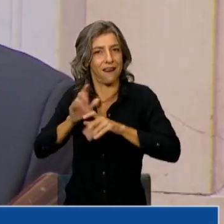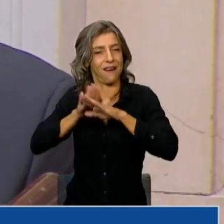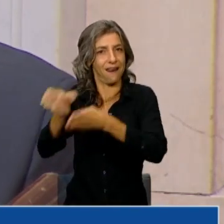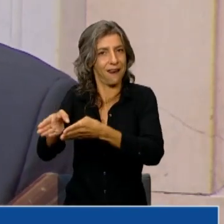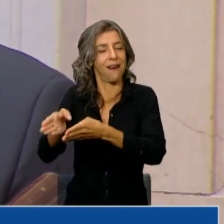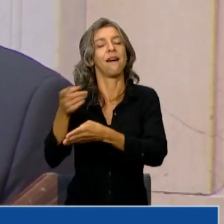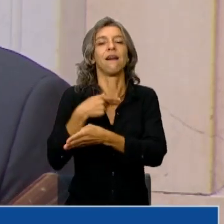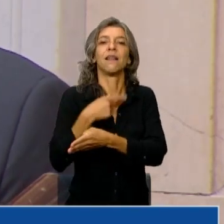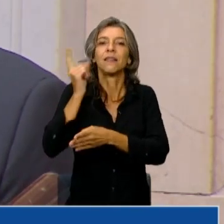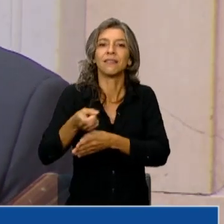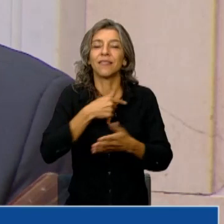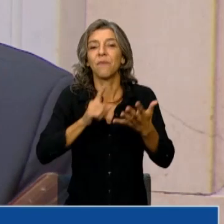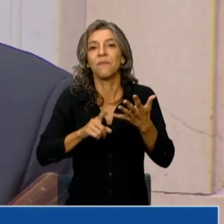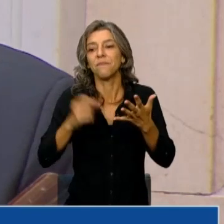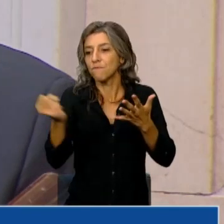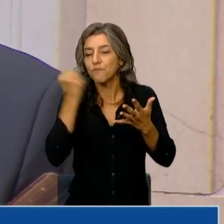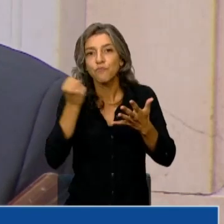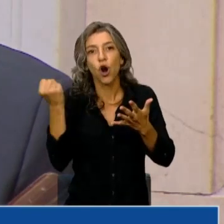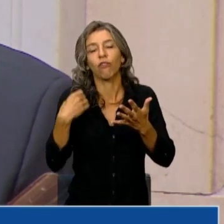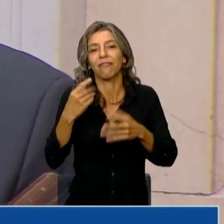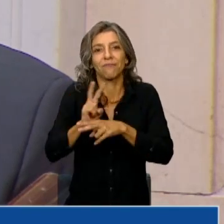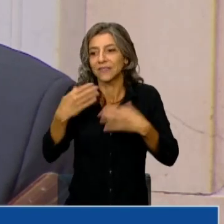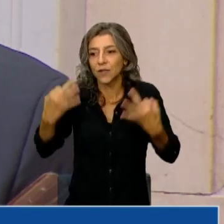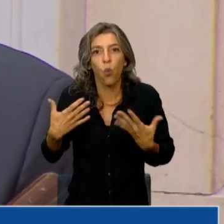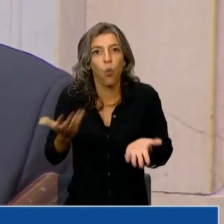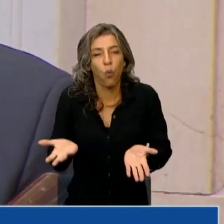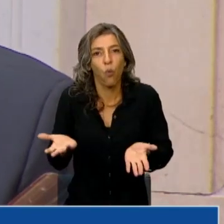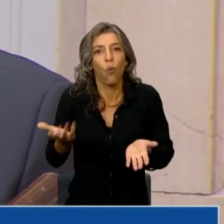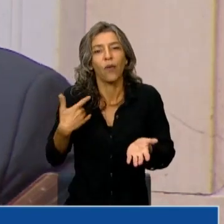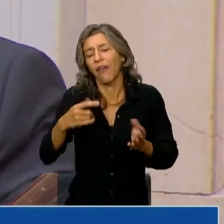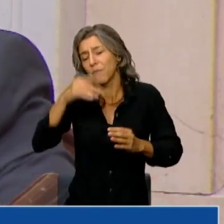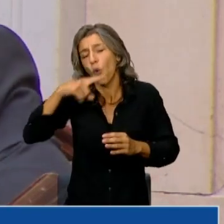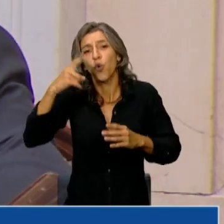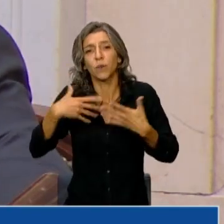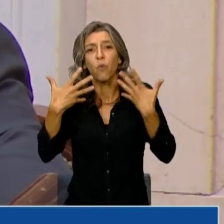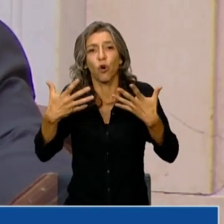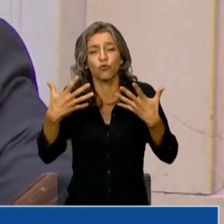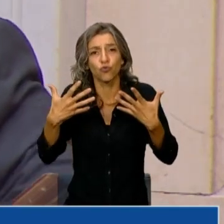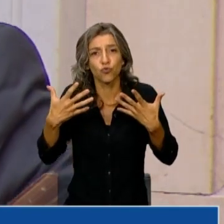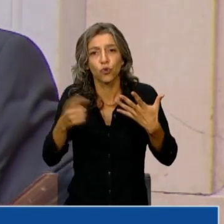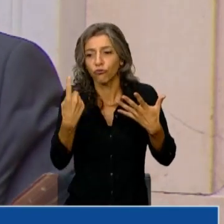el kirchnerismo en la provincia de Santa Fe. Y lo más importante, y número 7, terminar